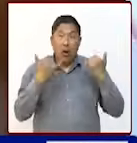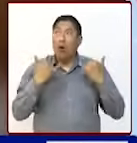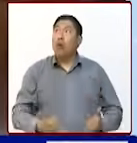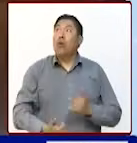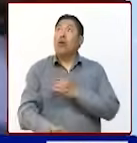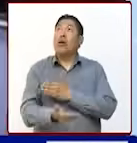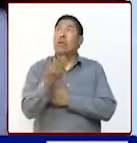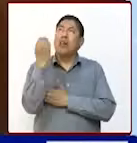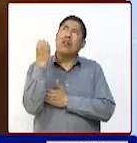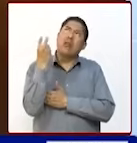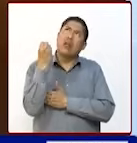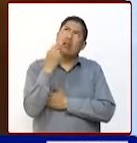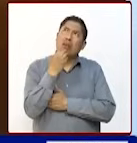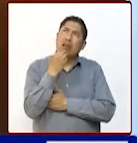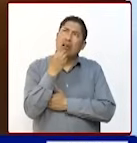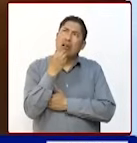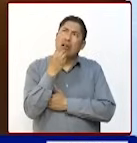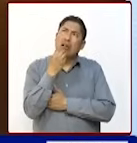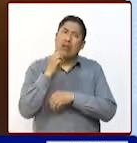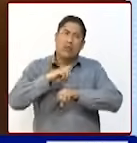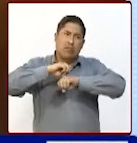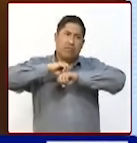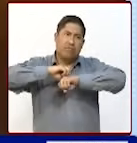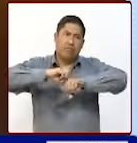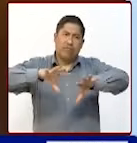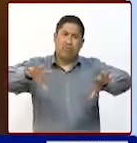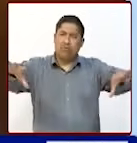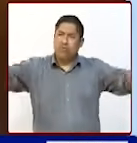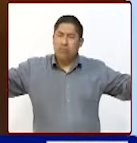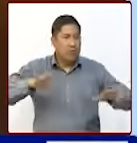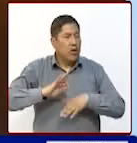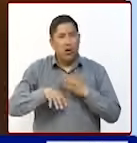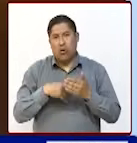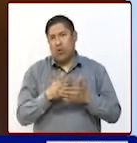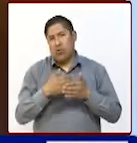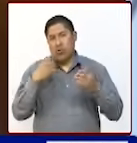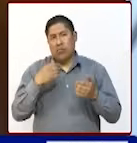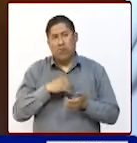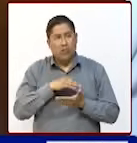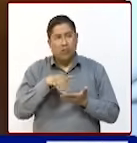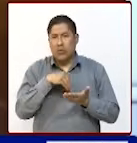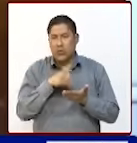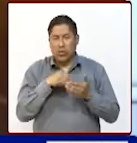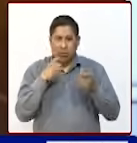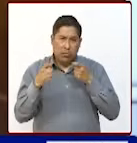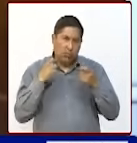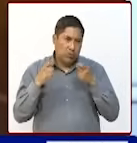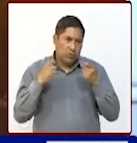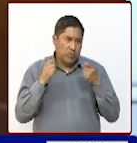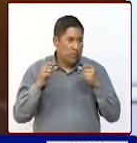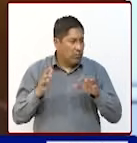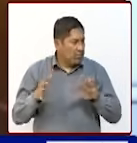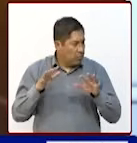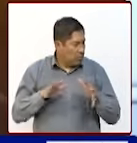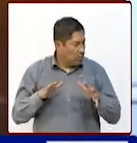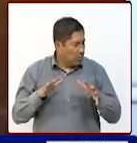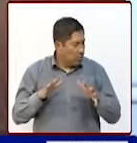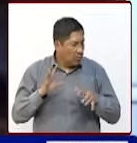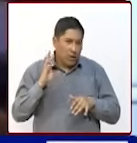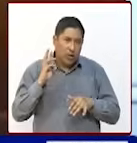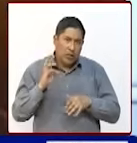mañana, a mediodía aproximadamente, se ha distribuido ya todas las cajas censales a los centros de operación, y aproximadamente